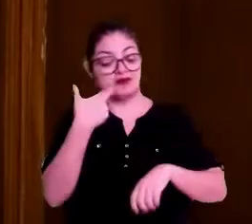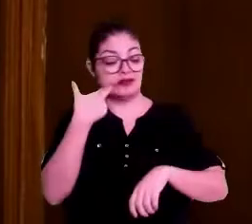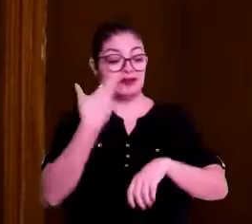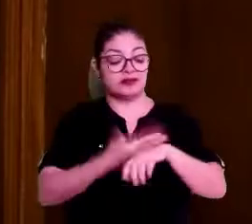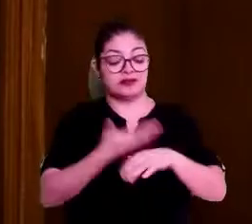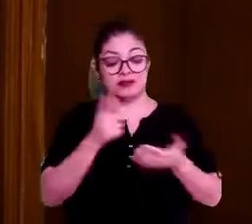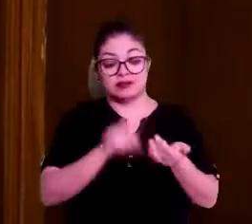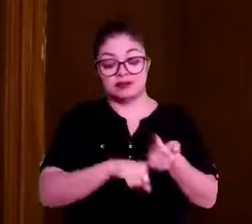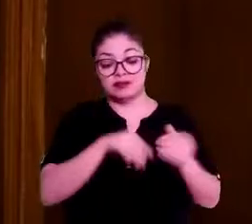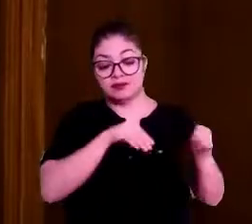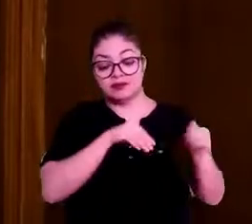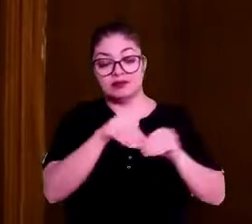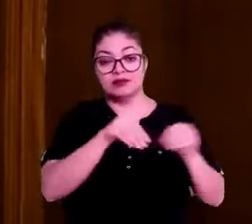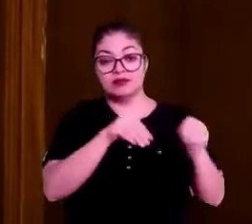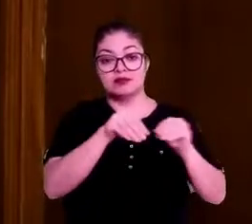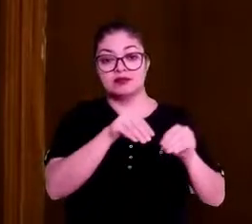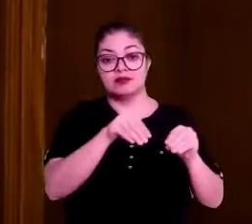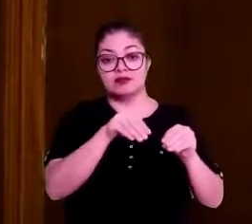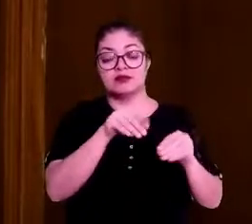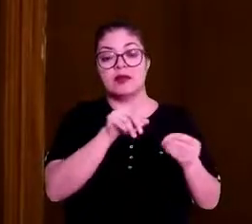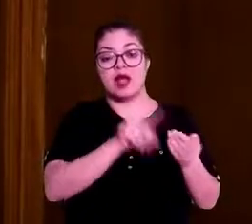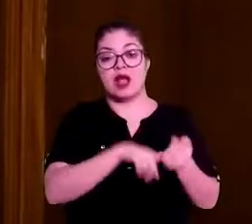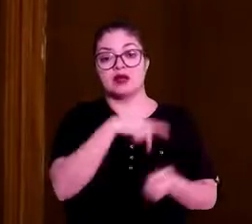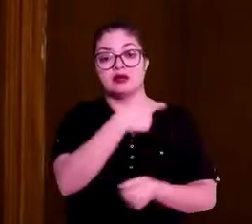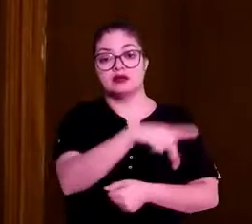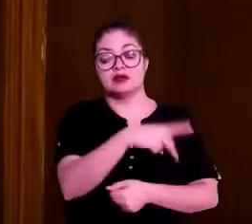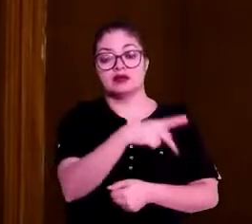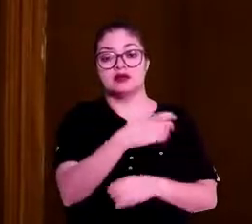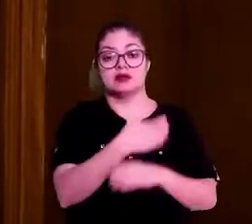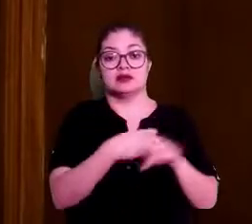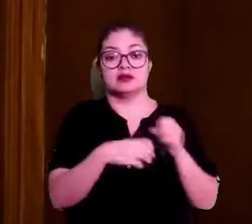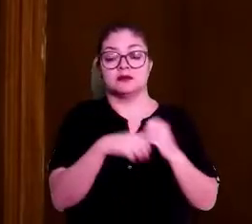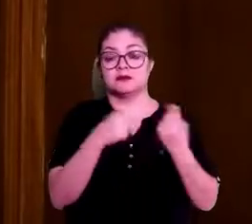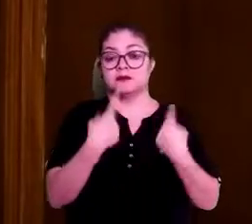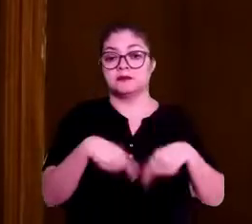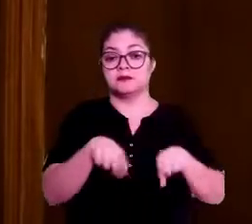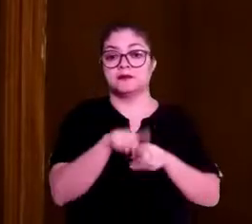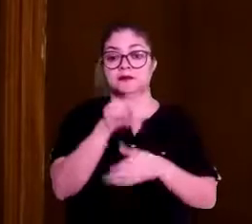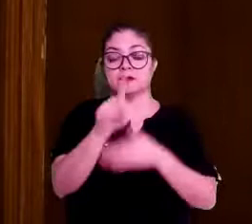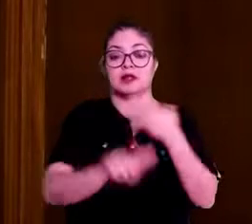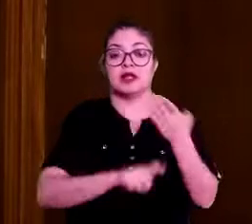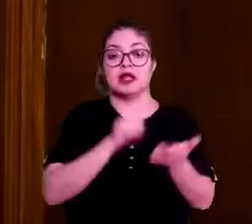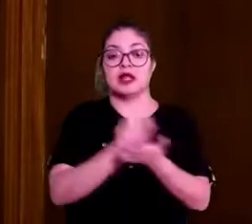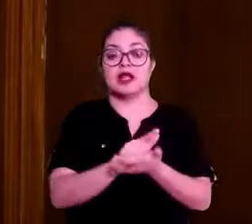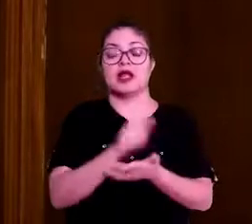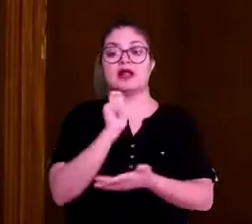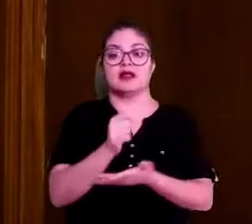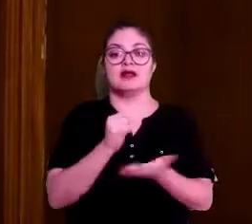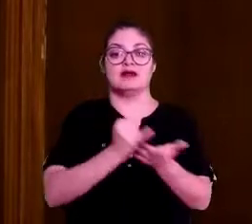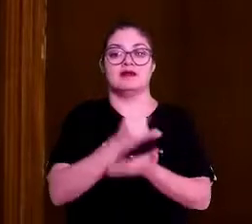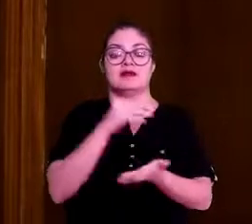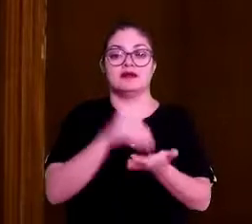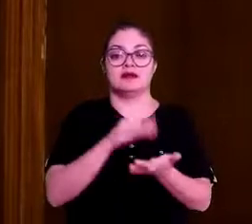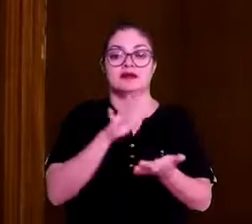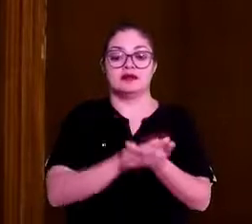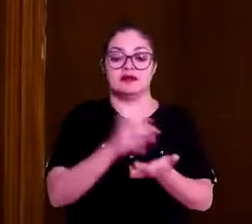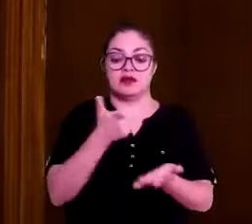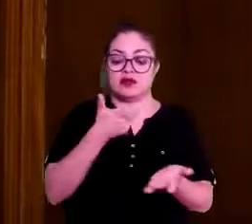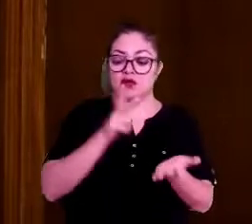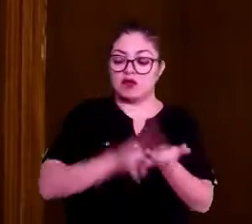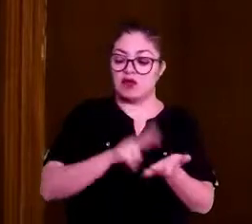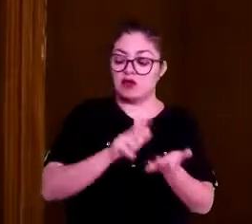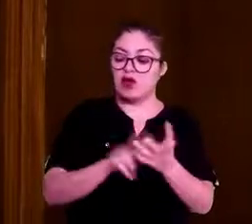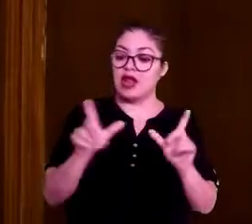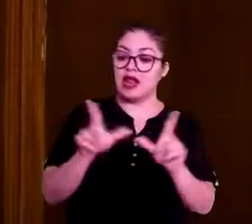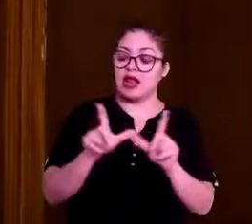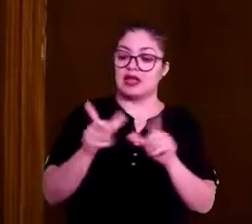y manejo de su patrimonio conforme a la ley, en razón de establecer el cobro de las licencias de